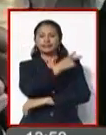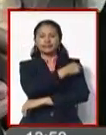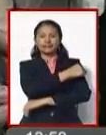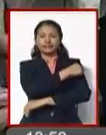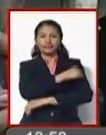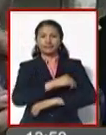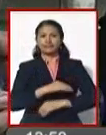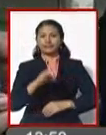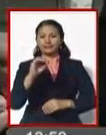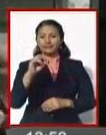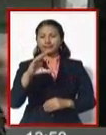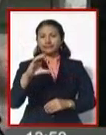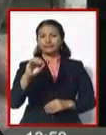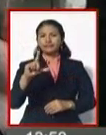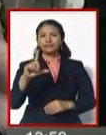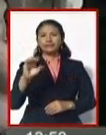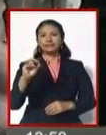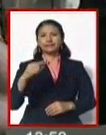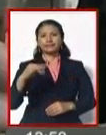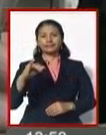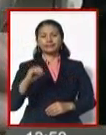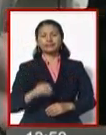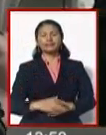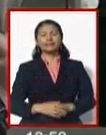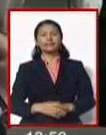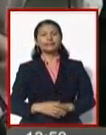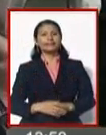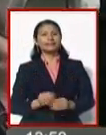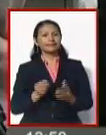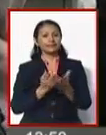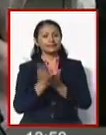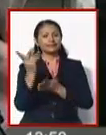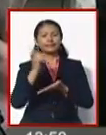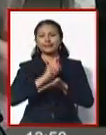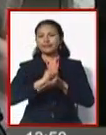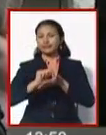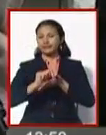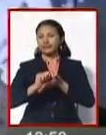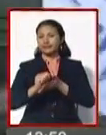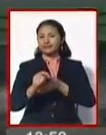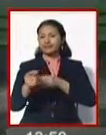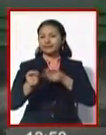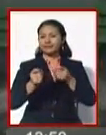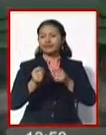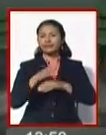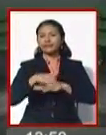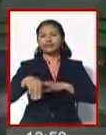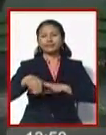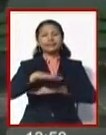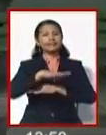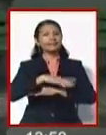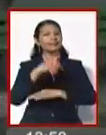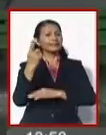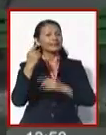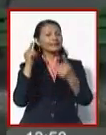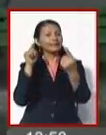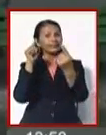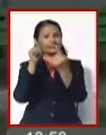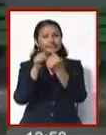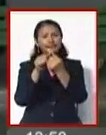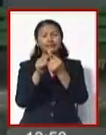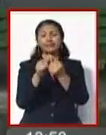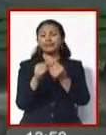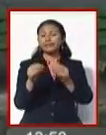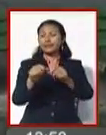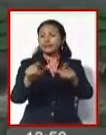oncológico. Esa iniciativa propia del gobierno municipal a través de la Secretaría de Seguridad Ciudadana y la Dirección de Espacio Público, con el único objetivo